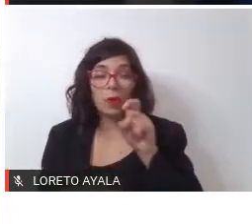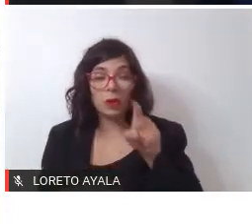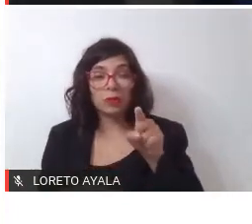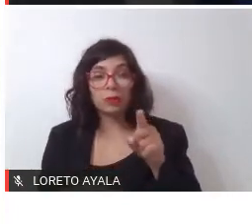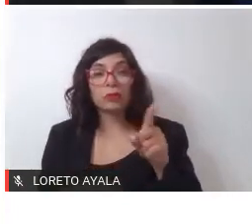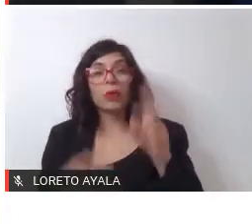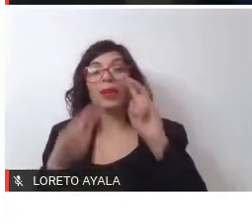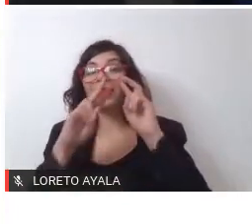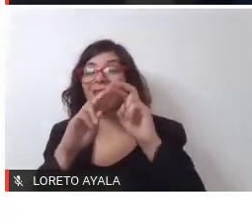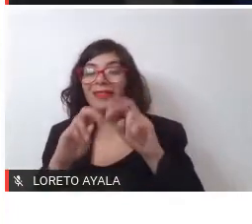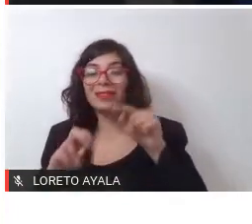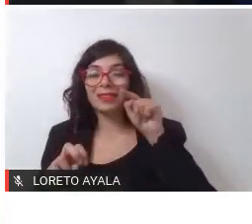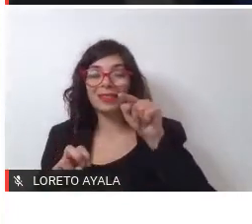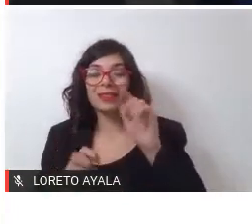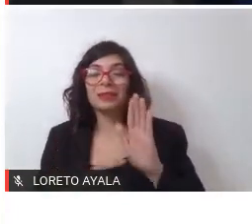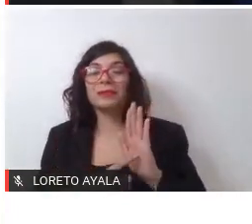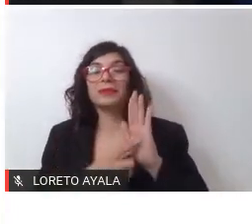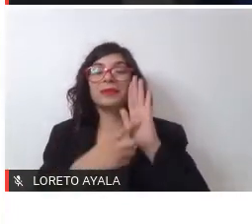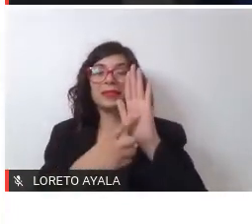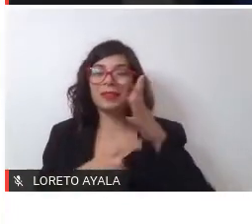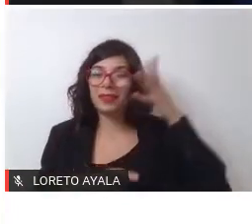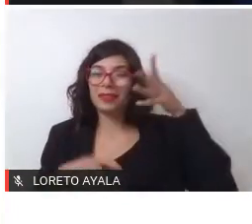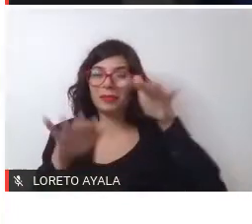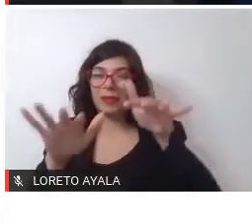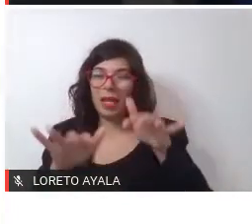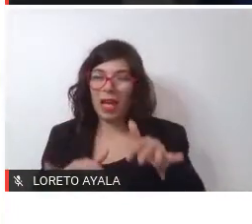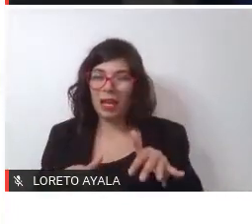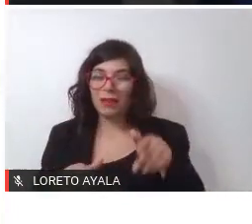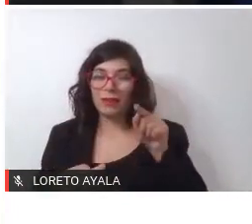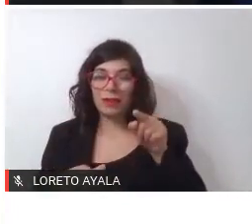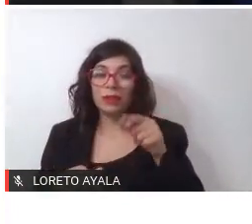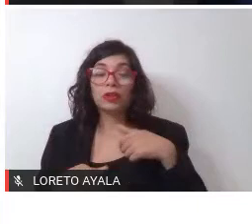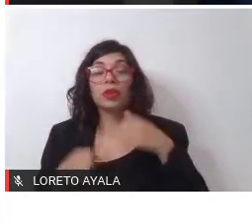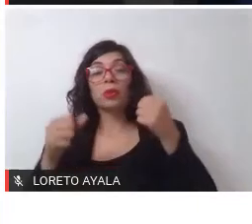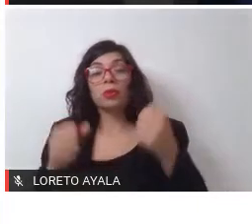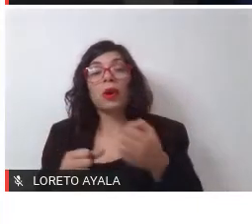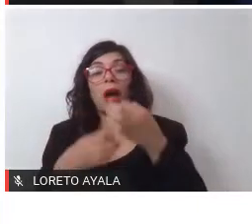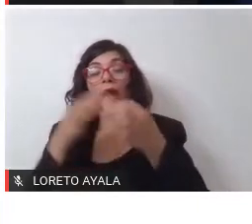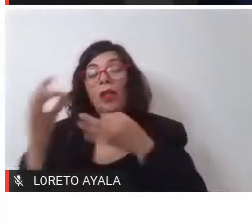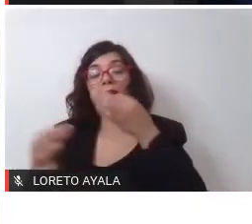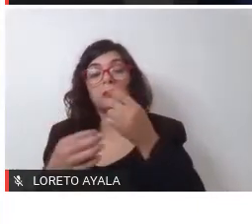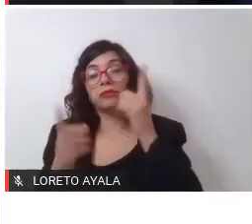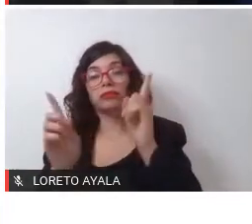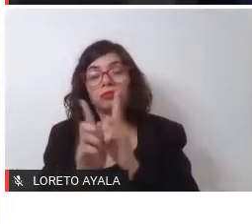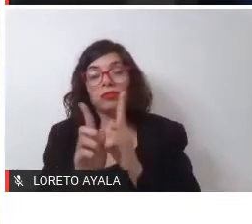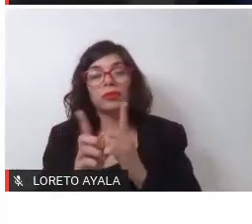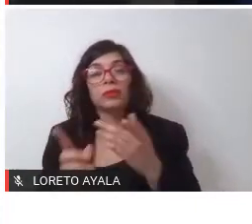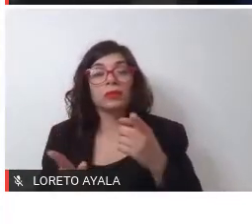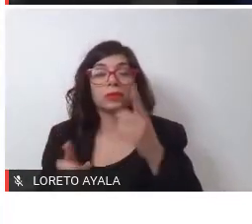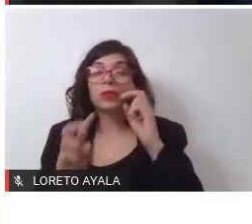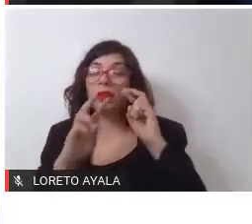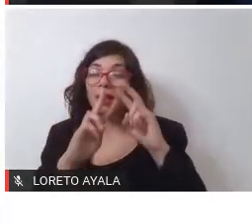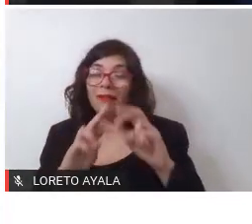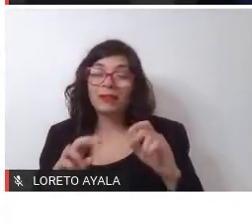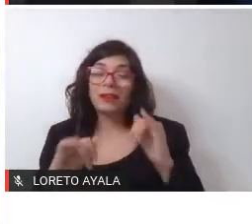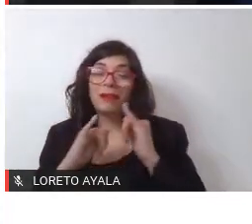que revise ese seminario igual. Yo puedo decirles que revisando